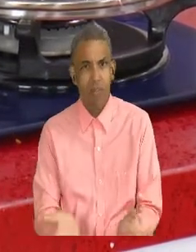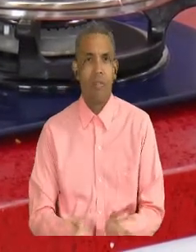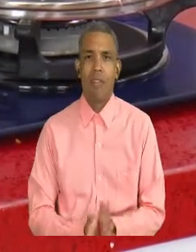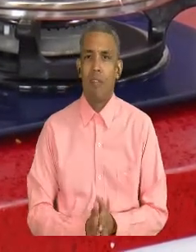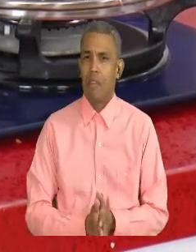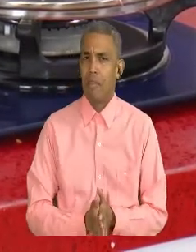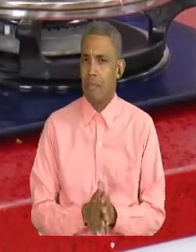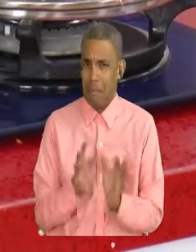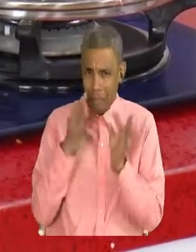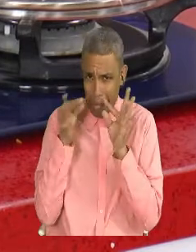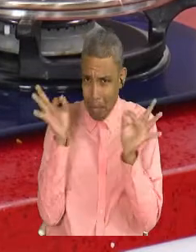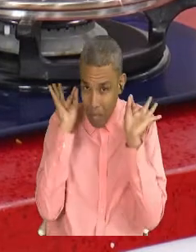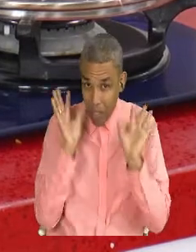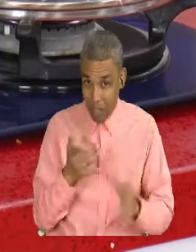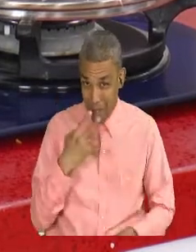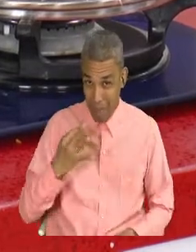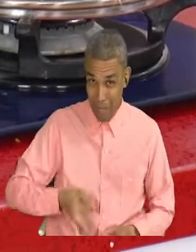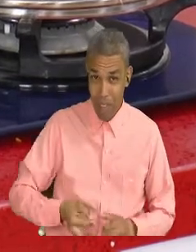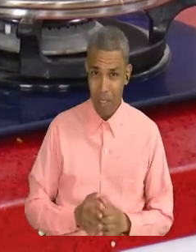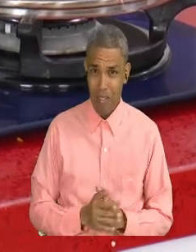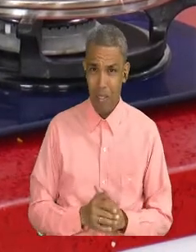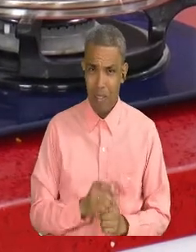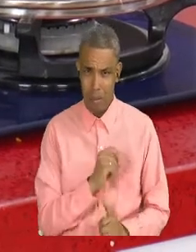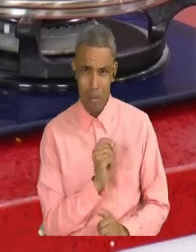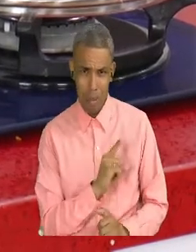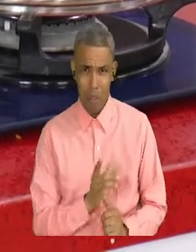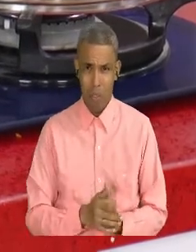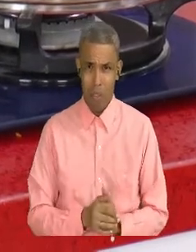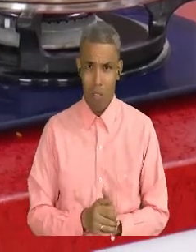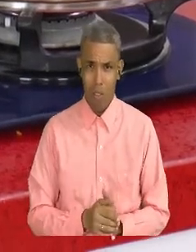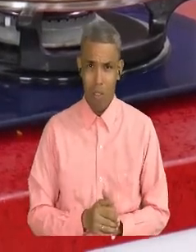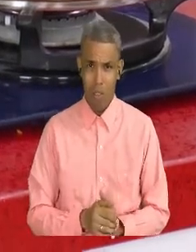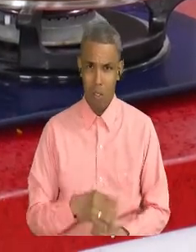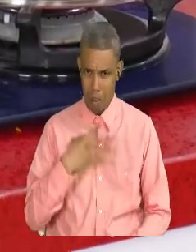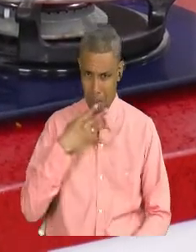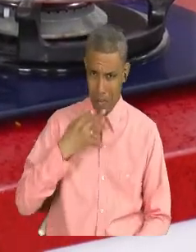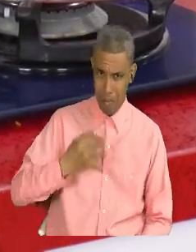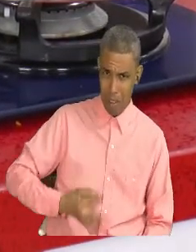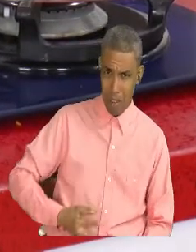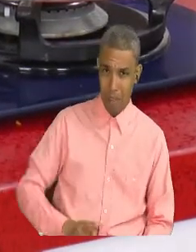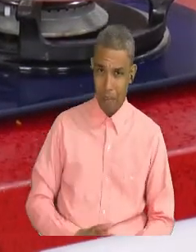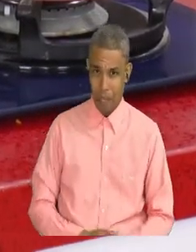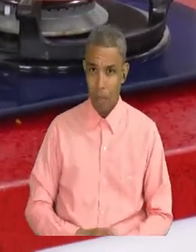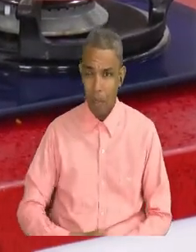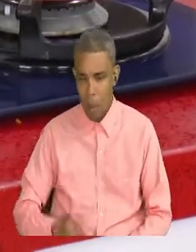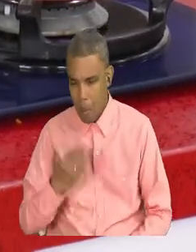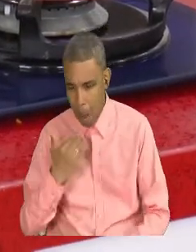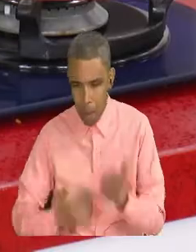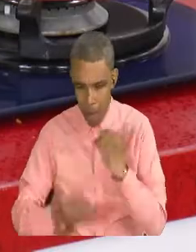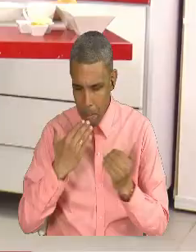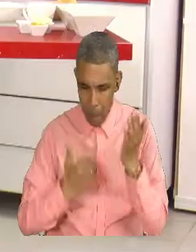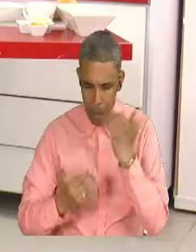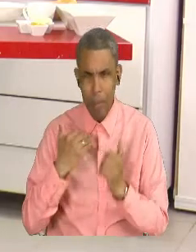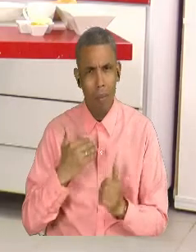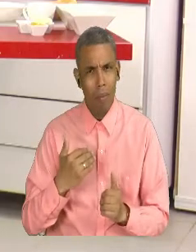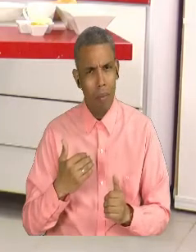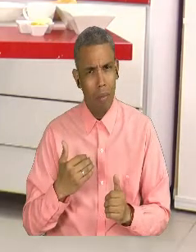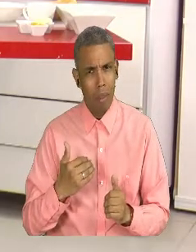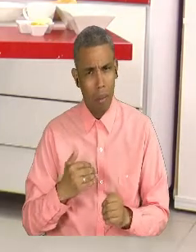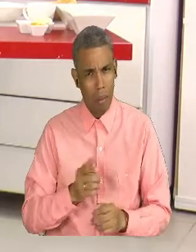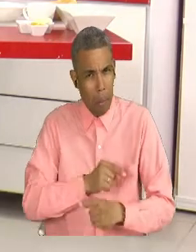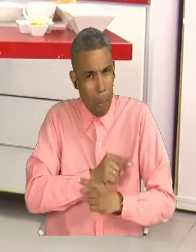¿qué tan cierto mariscos. Es que ellos quitan, que ellos le quitan el aliento a la persona y la dejan débil después de que la consumen? A ver, no